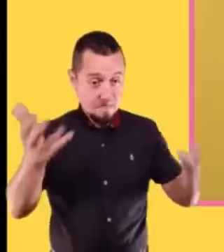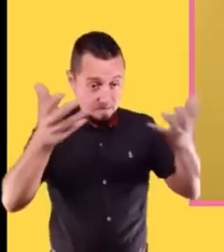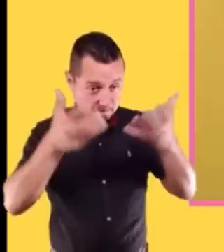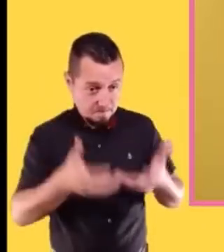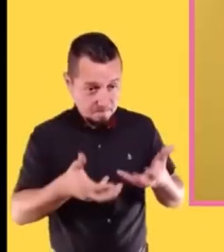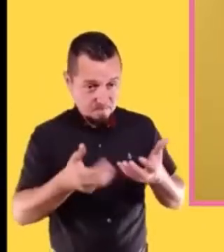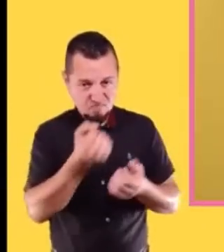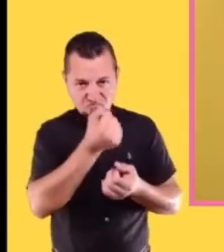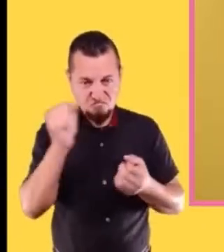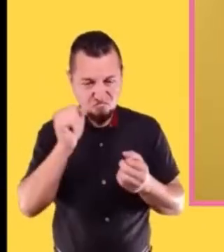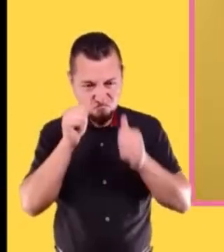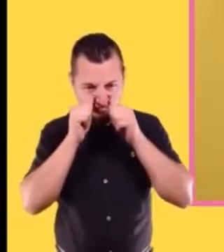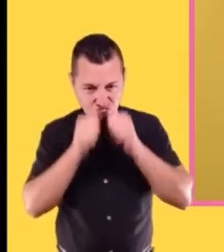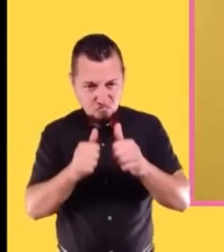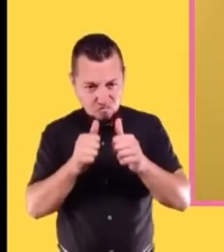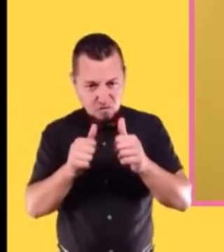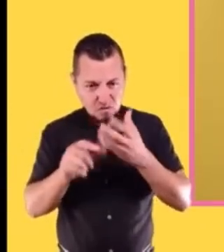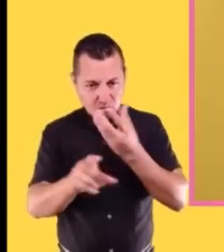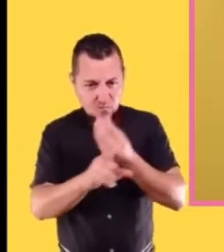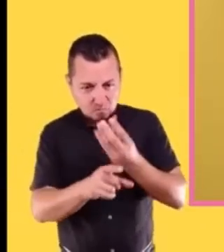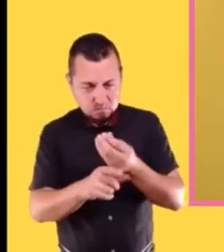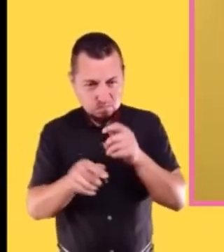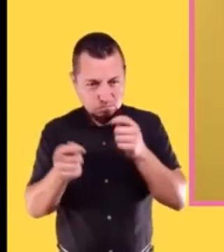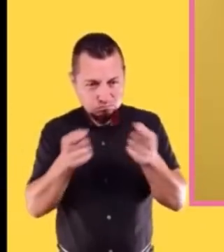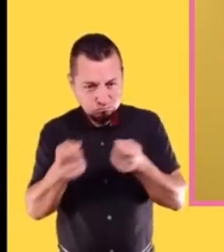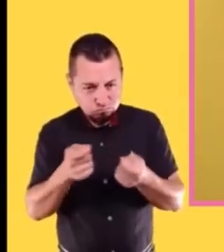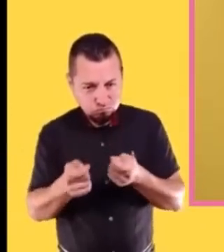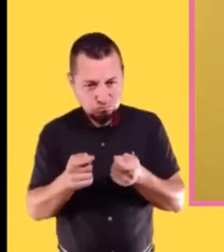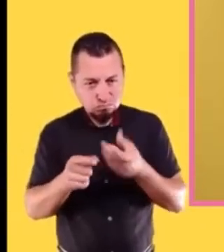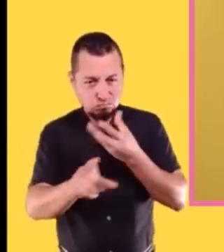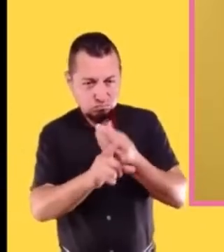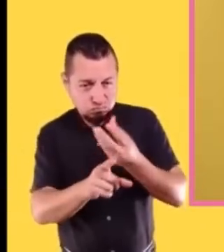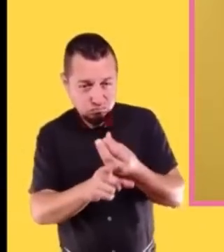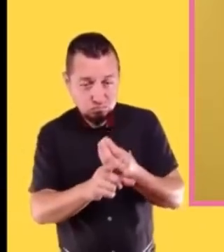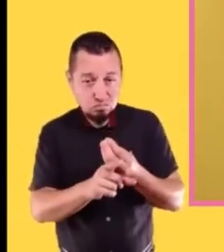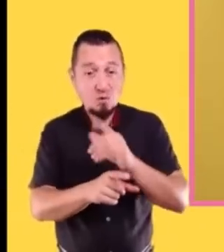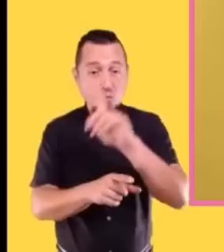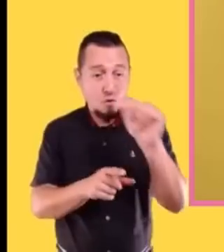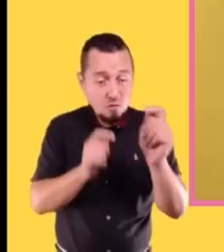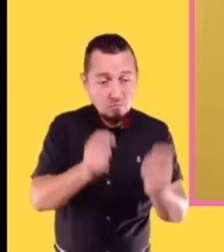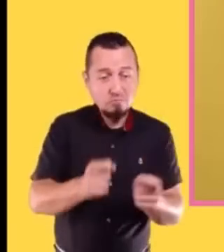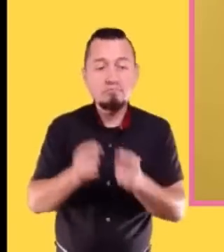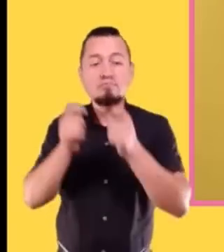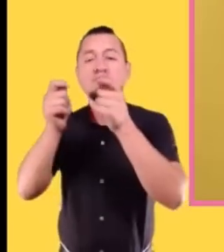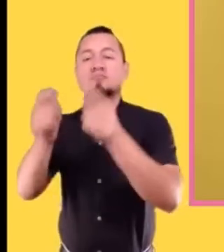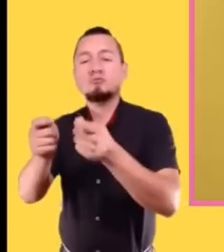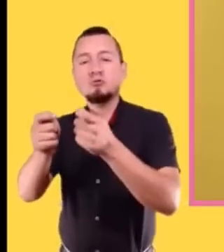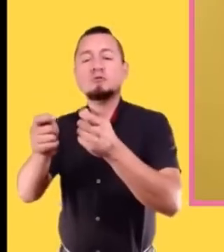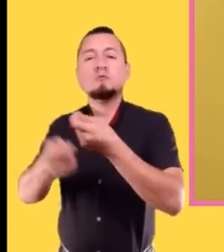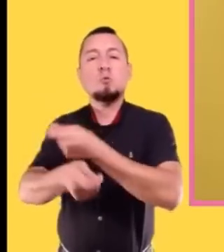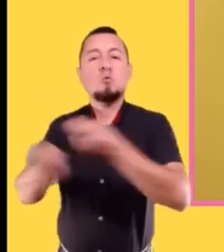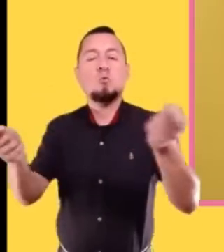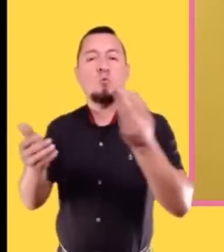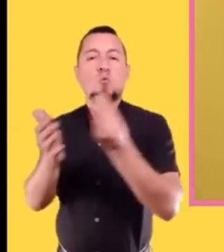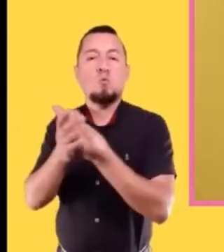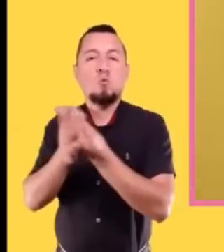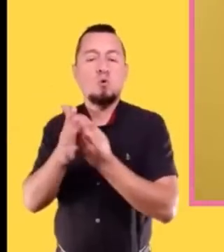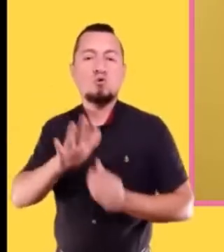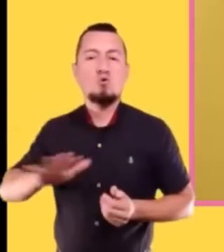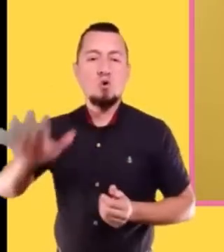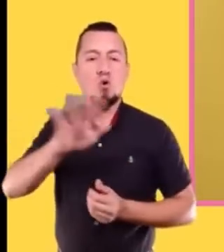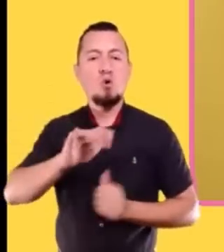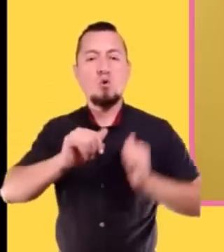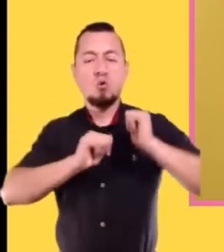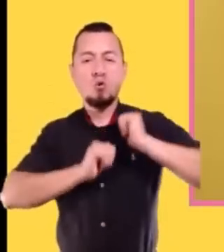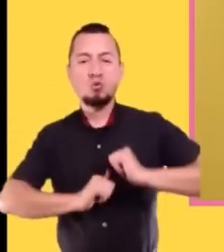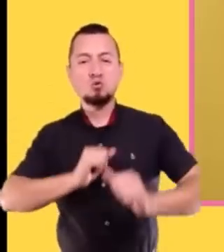locales lo ajustan, lo adaptan, lo enriquecen, lo alinean a Recrea, y luego salimos a darle esos materiales a los supervisores, jefes de sector,